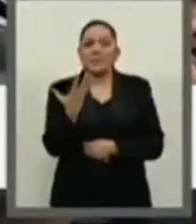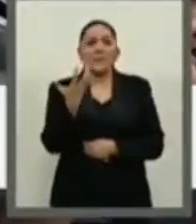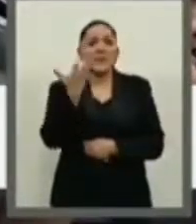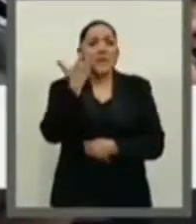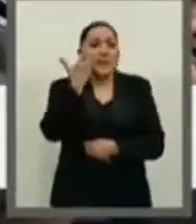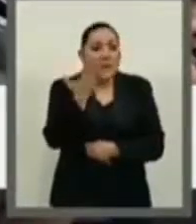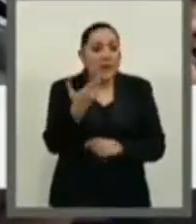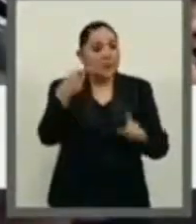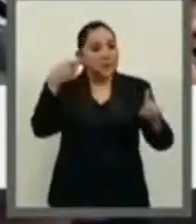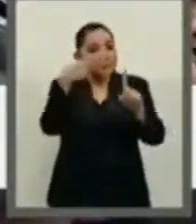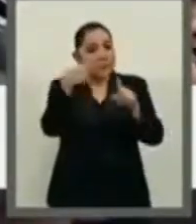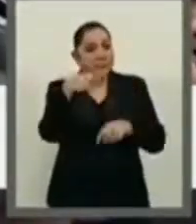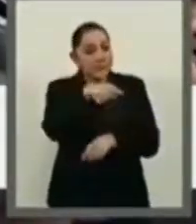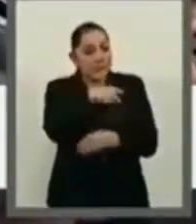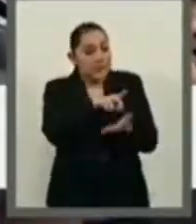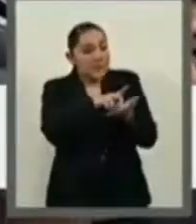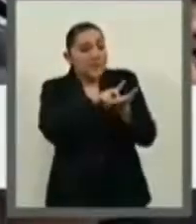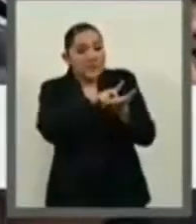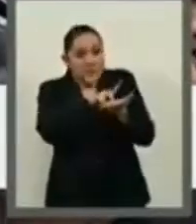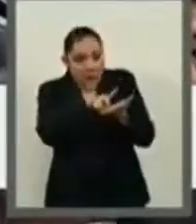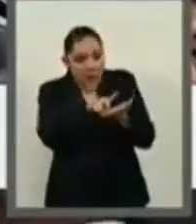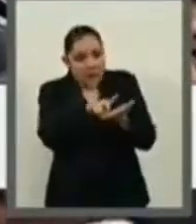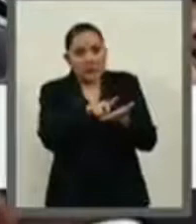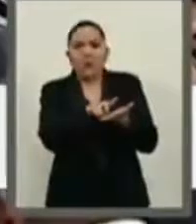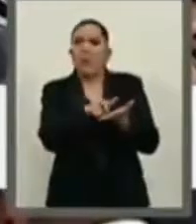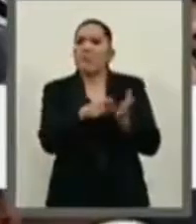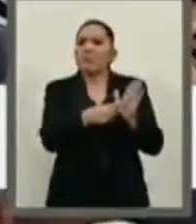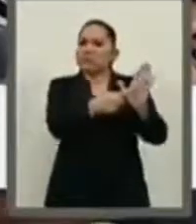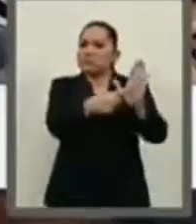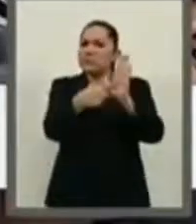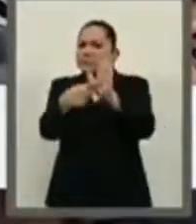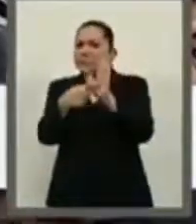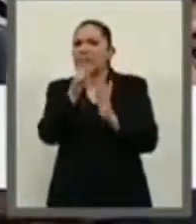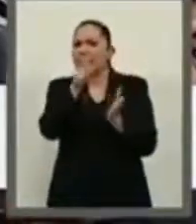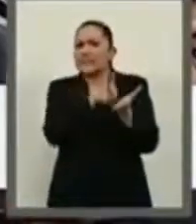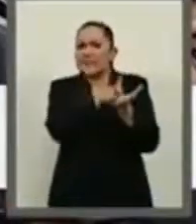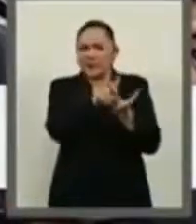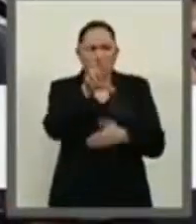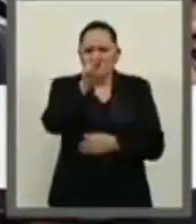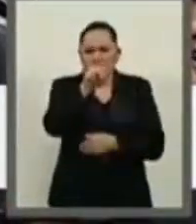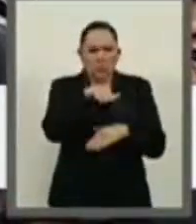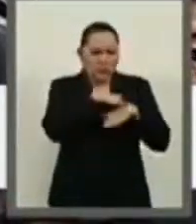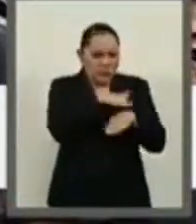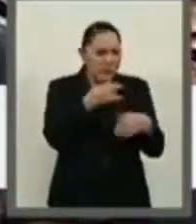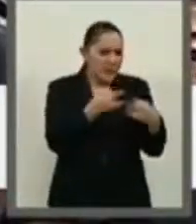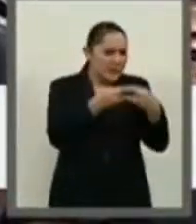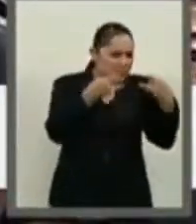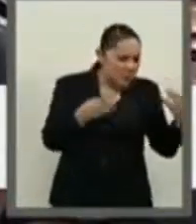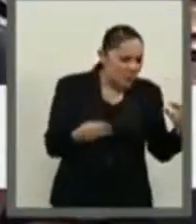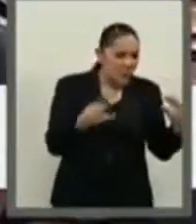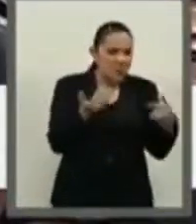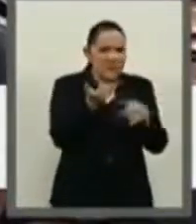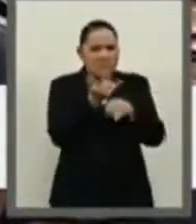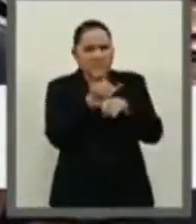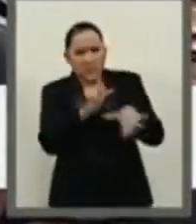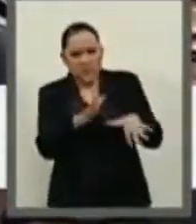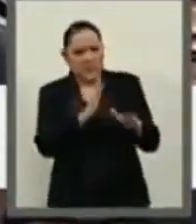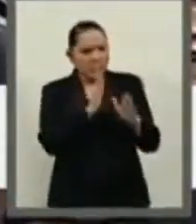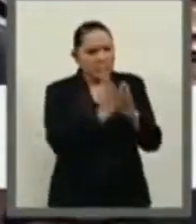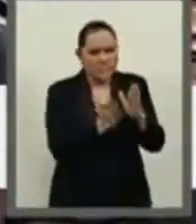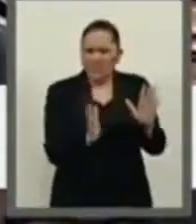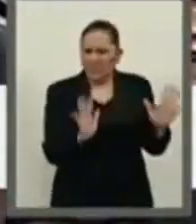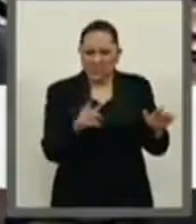La difusión y proyección de un derecho, no de la memoria. Para eso no solamente hay